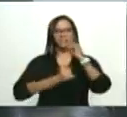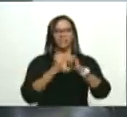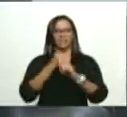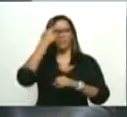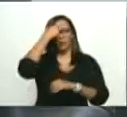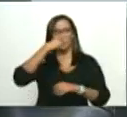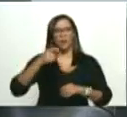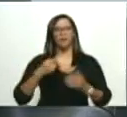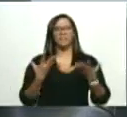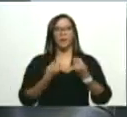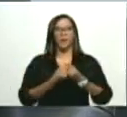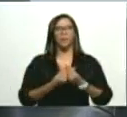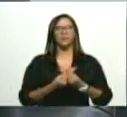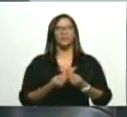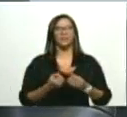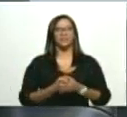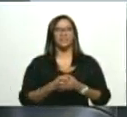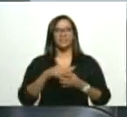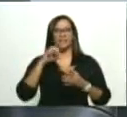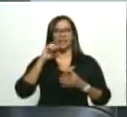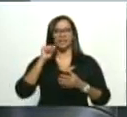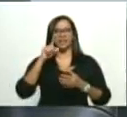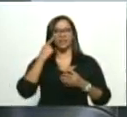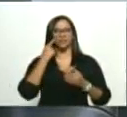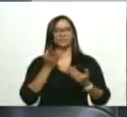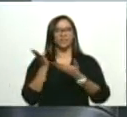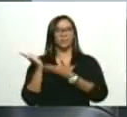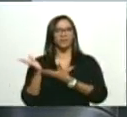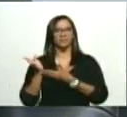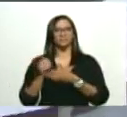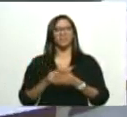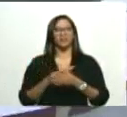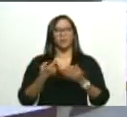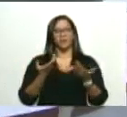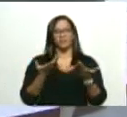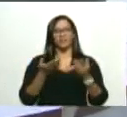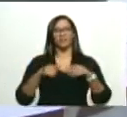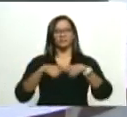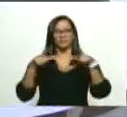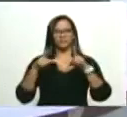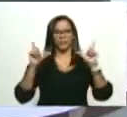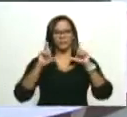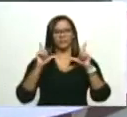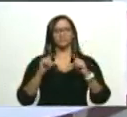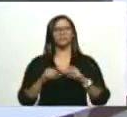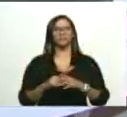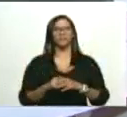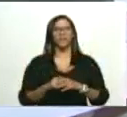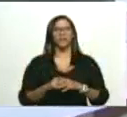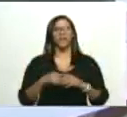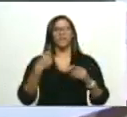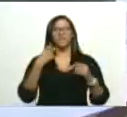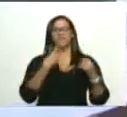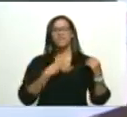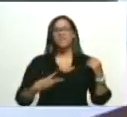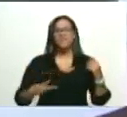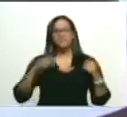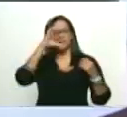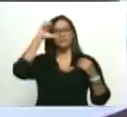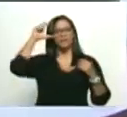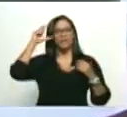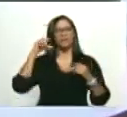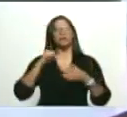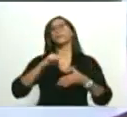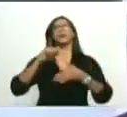y está acompañada de Carlos Ron, que lo tenemos a mano derecha de nuestras pantallas. Vicecanciller para América del Norte y